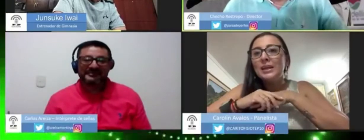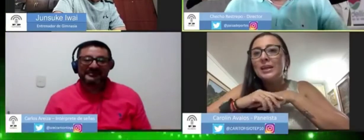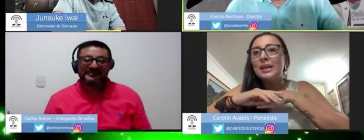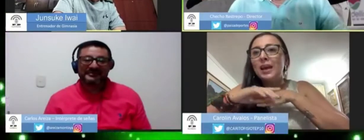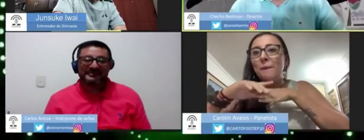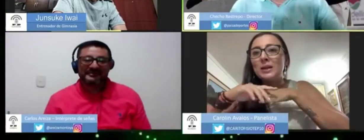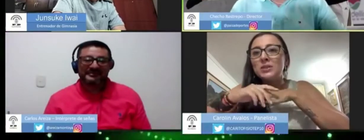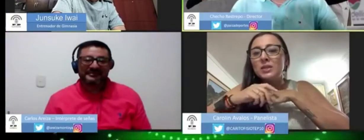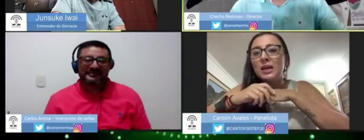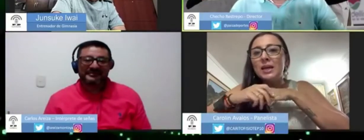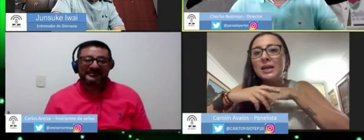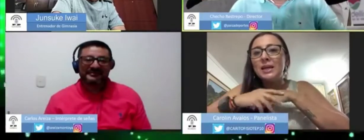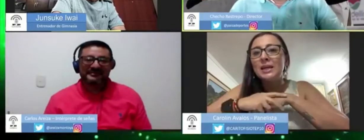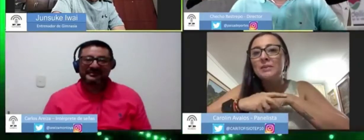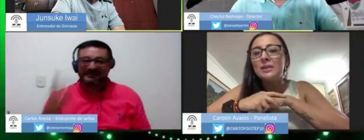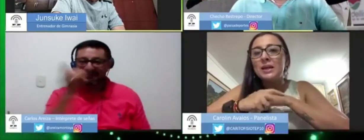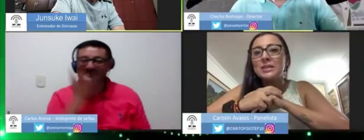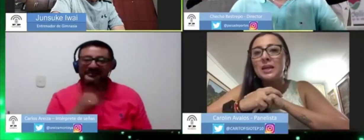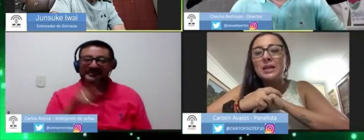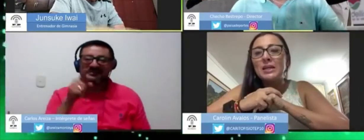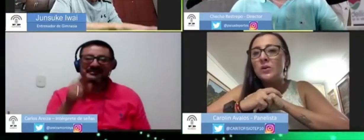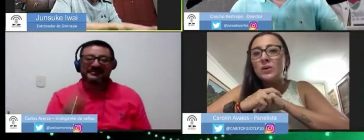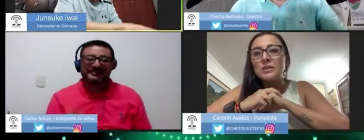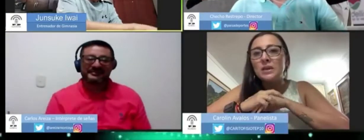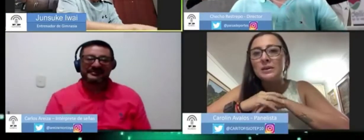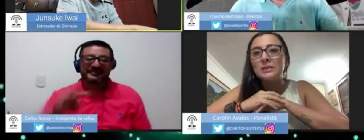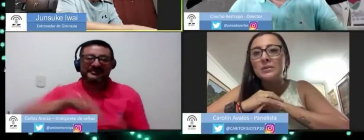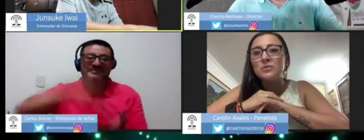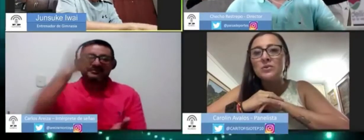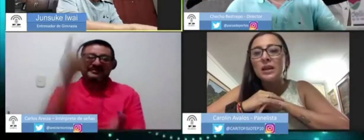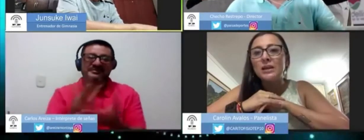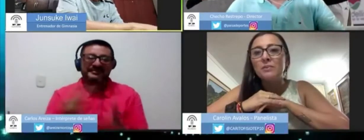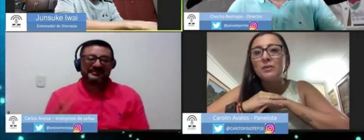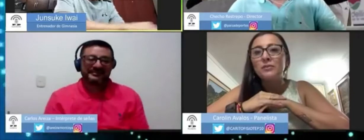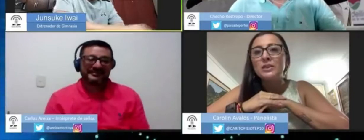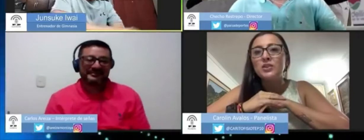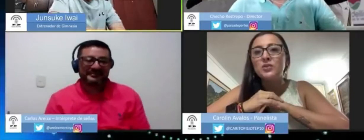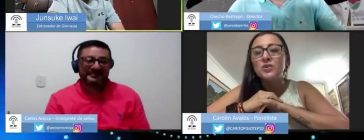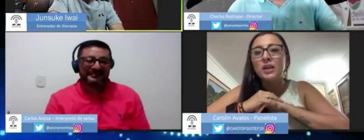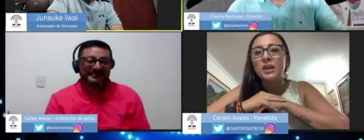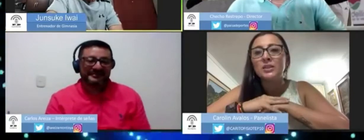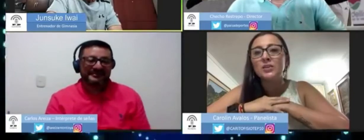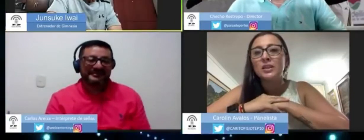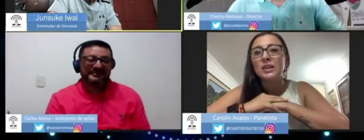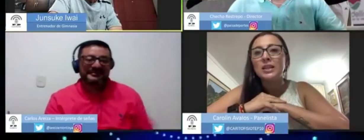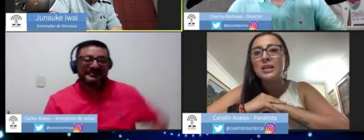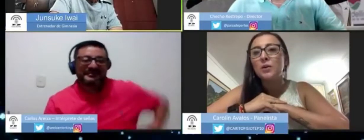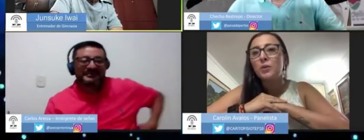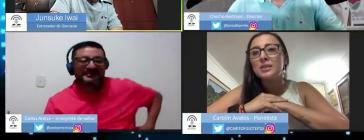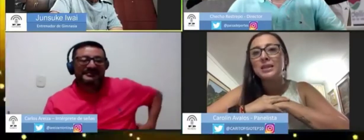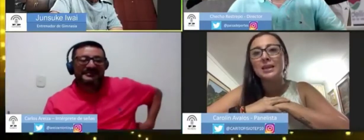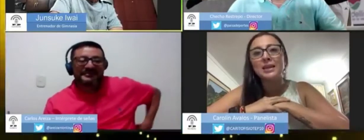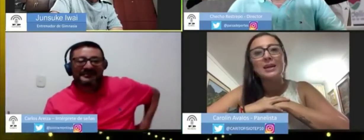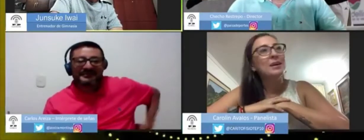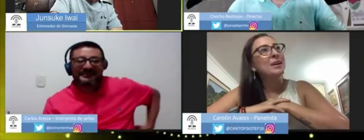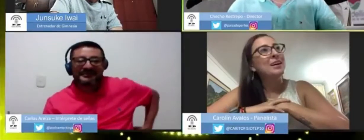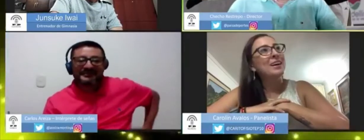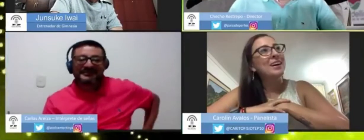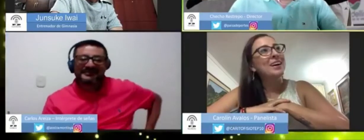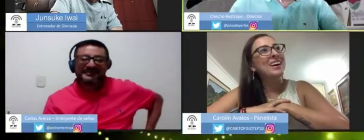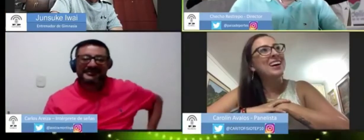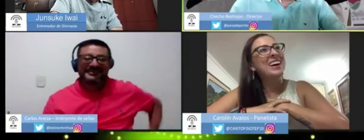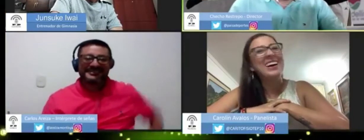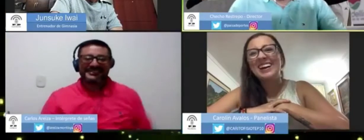Que un personaje en gimnasia no es capaz de pronunciar al Jonsky, entonces le dice whisky. Whisky,